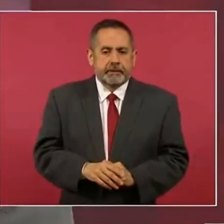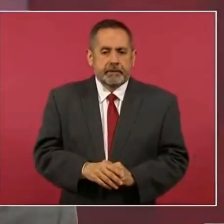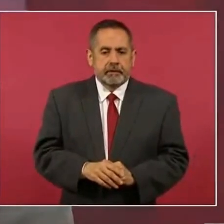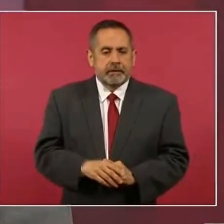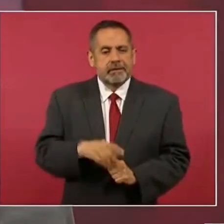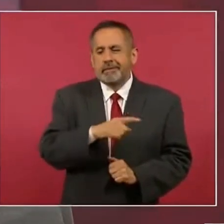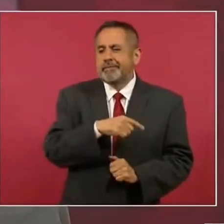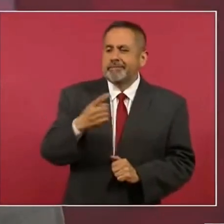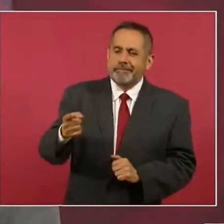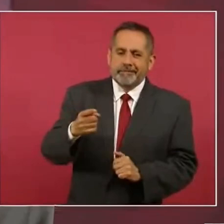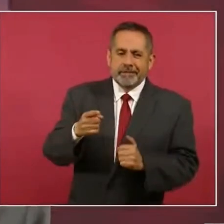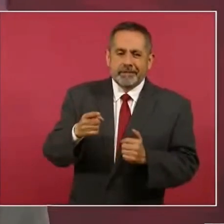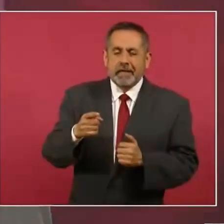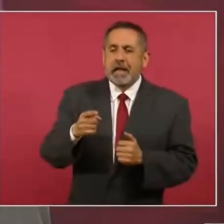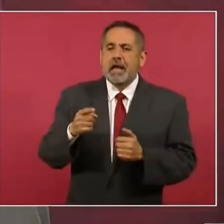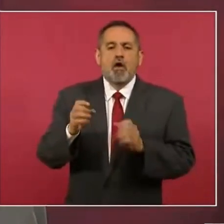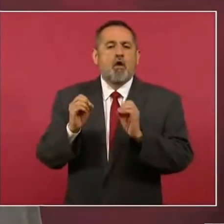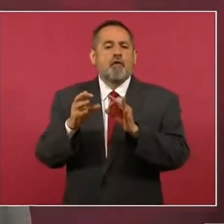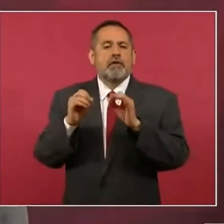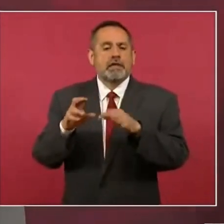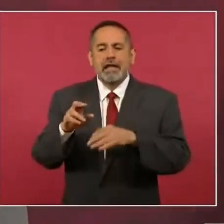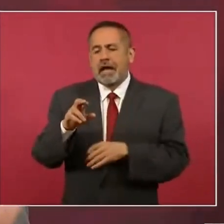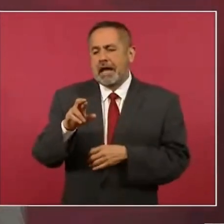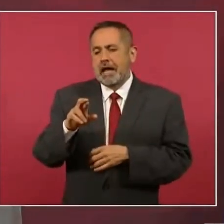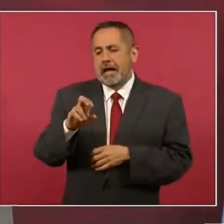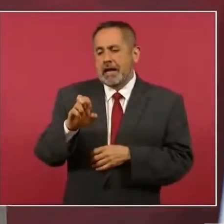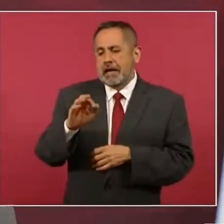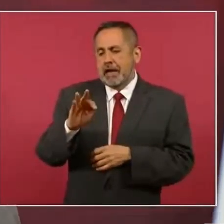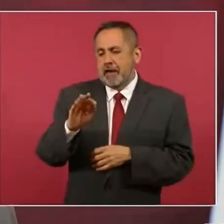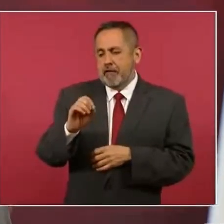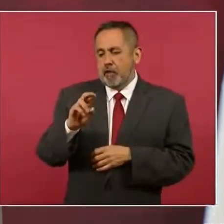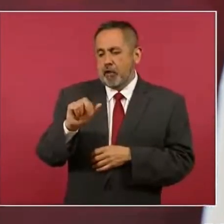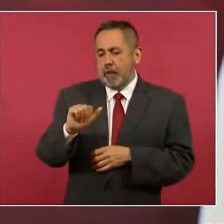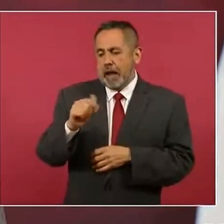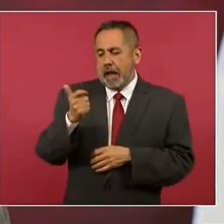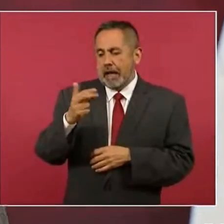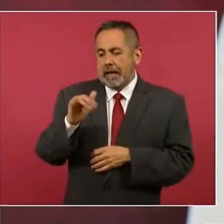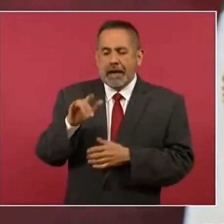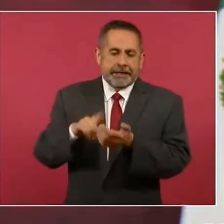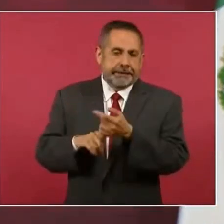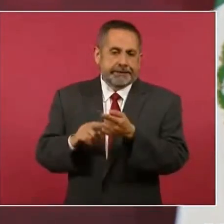desaparecieron la reforma agraria, se volvieron ejidatarios